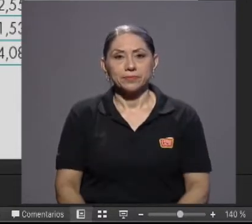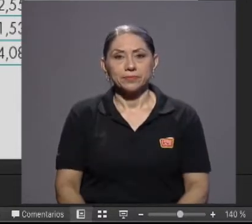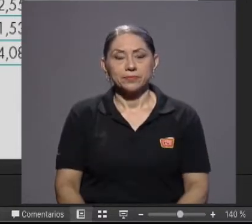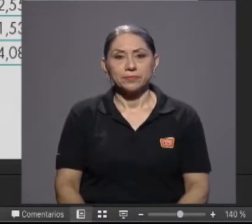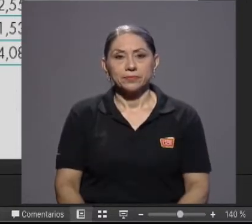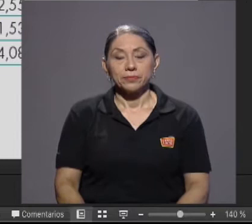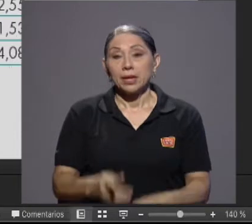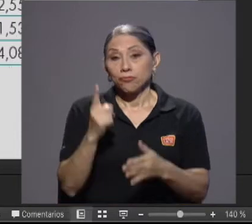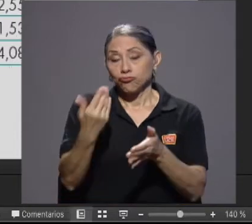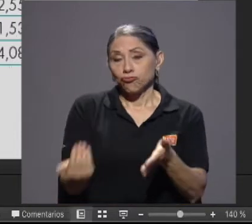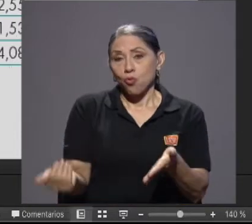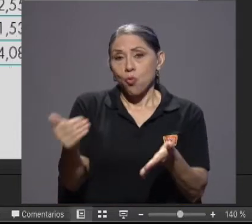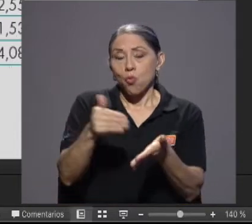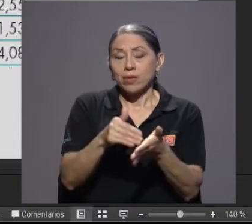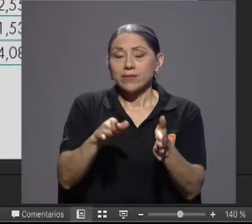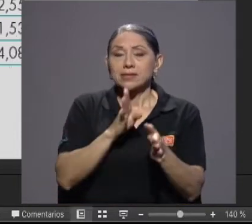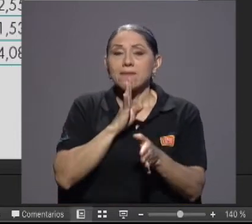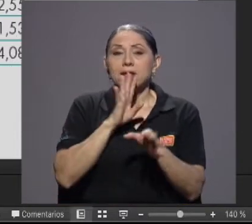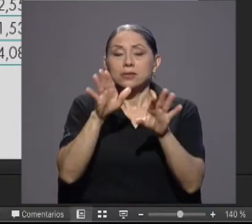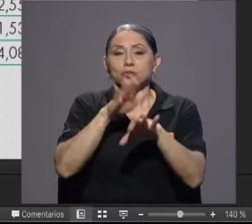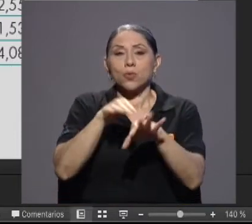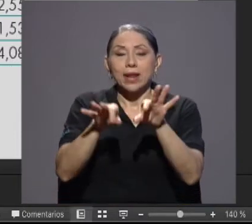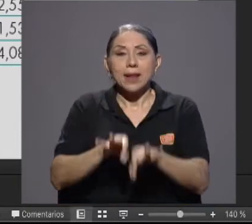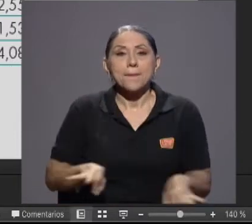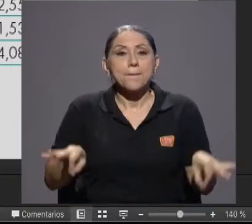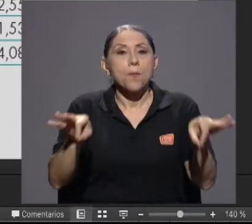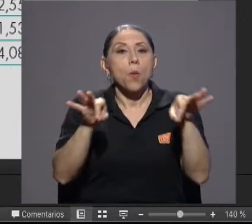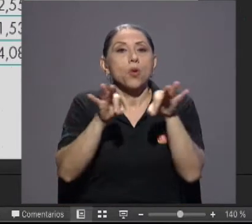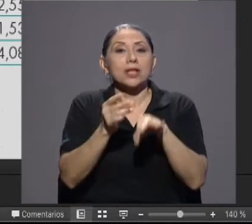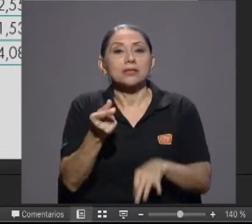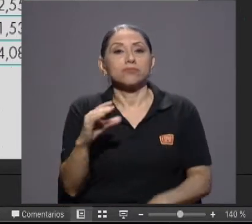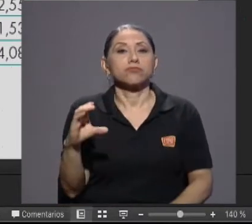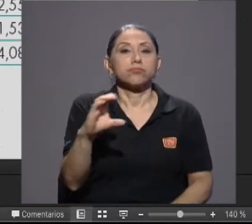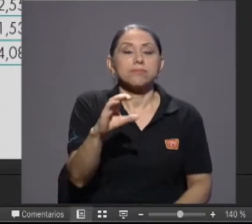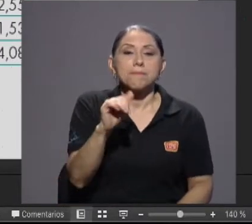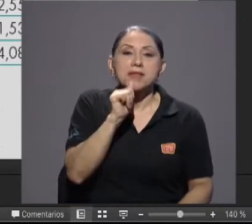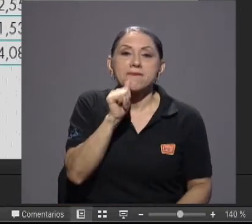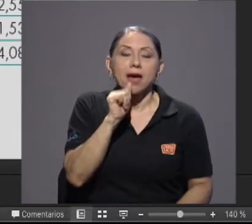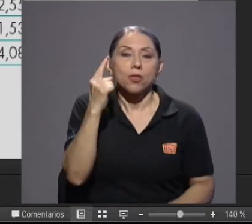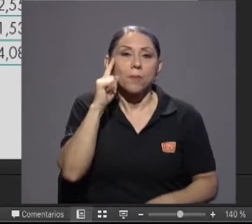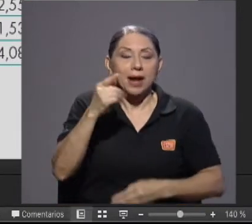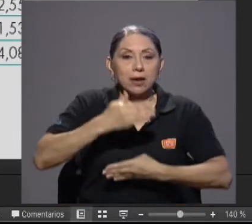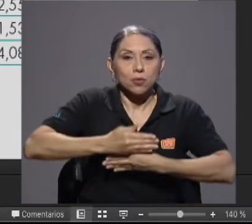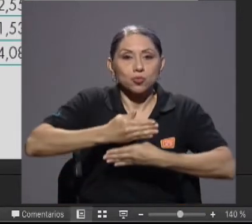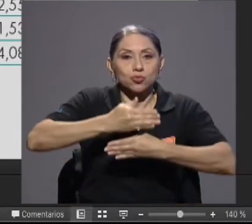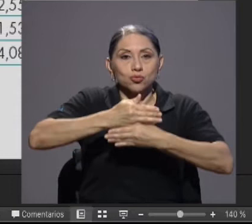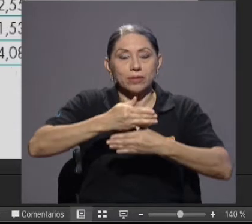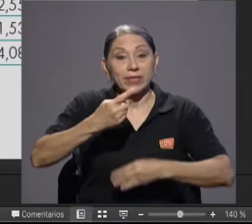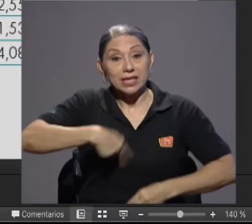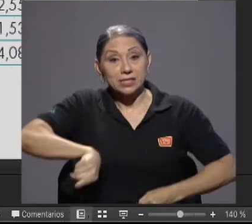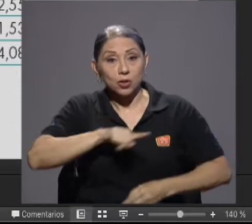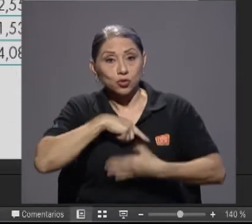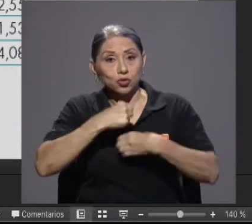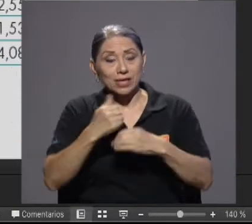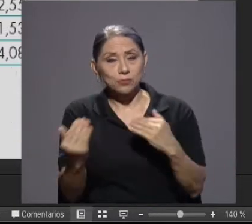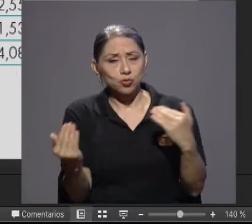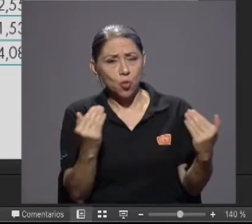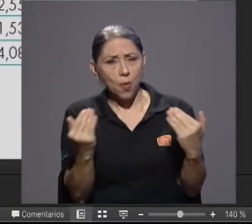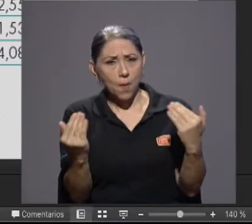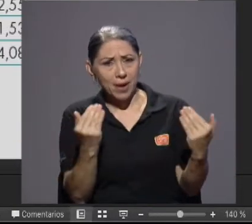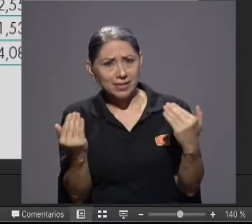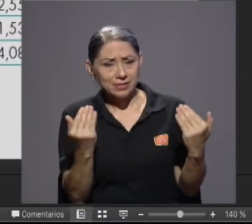a comentar la importancia de la participación del capital privado en el desarrollo de infraestructura. Si comparamos